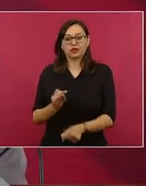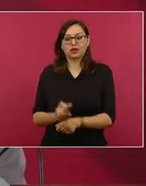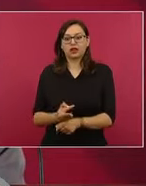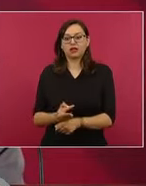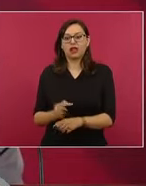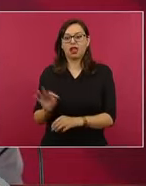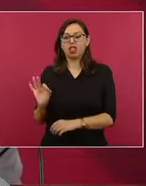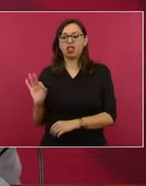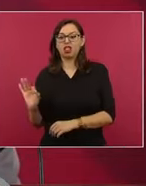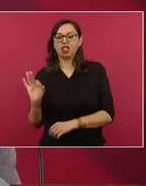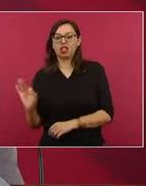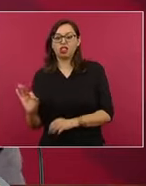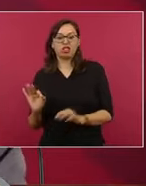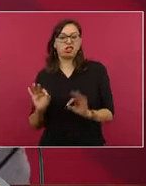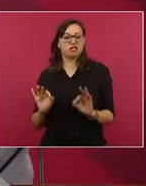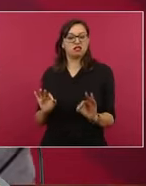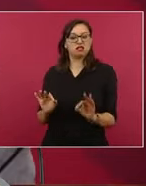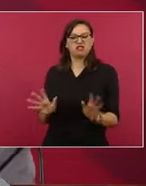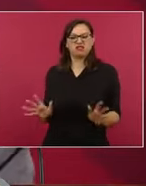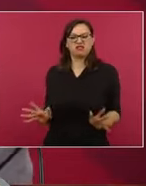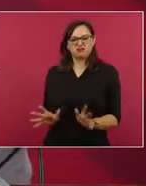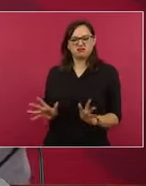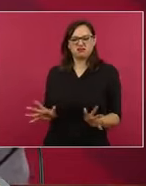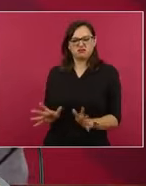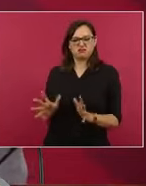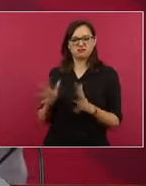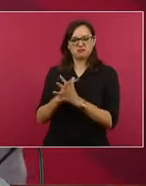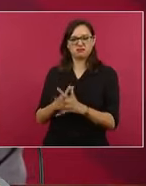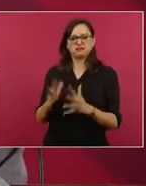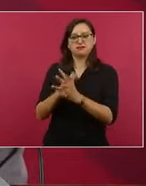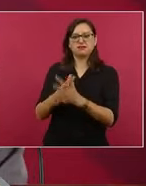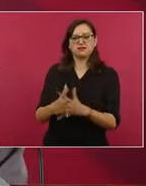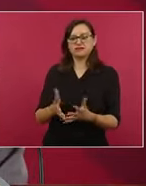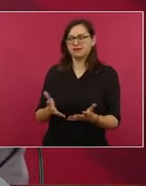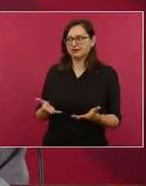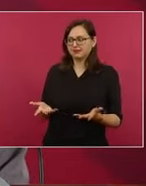polarizando y azuzando.